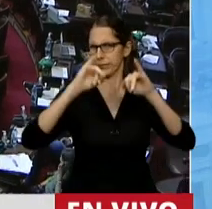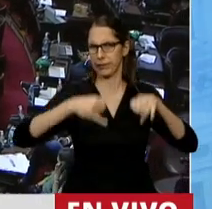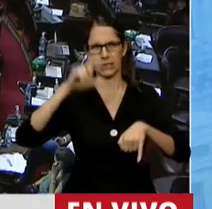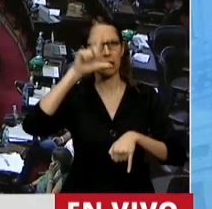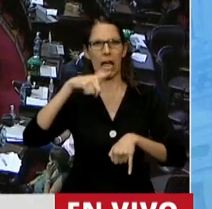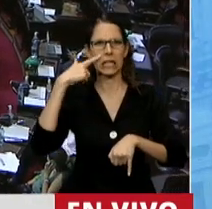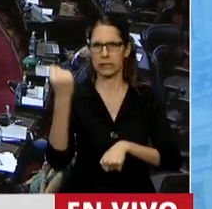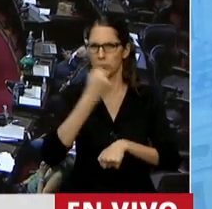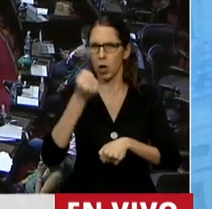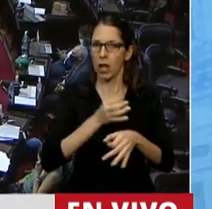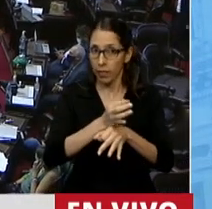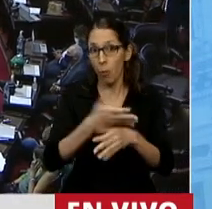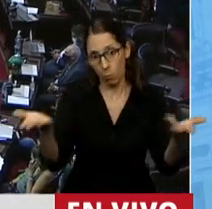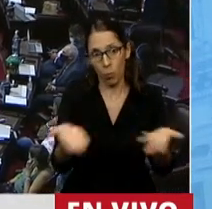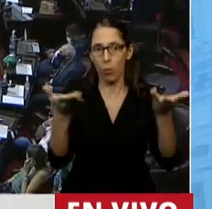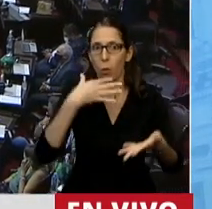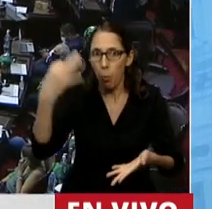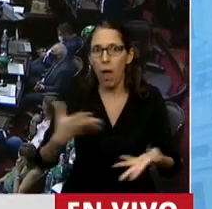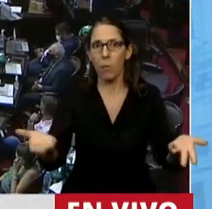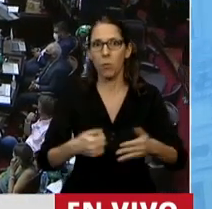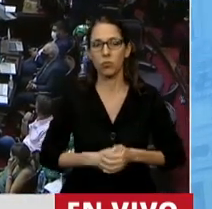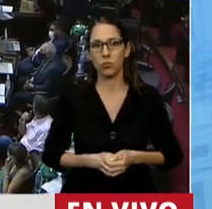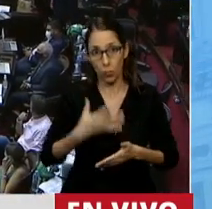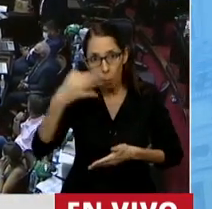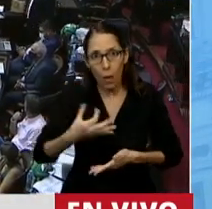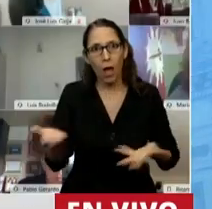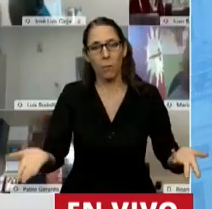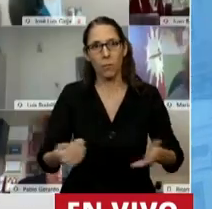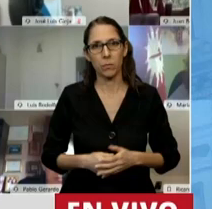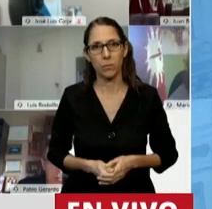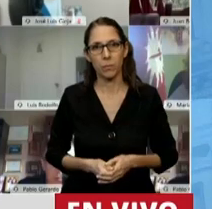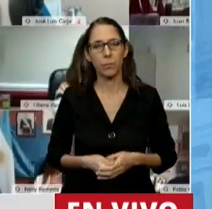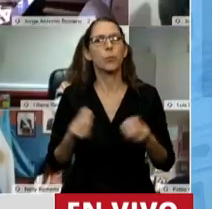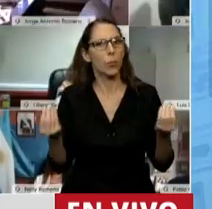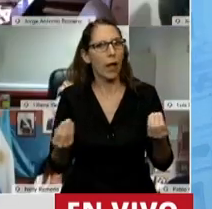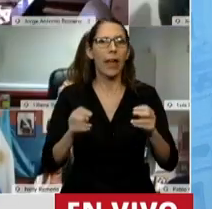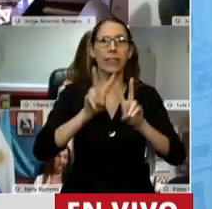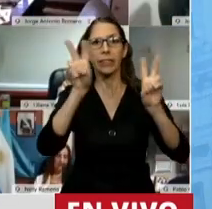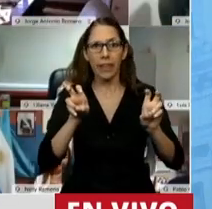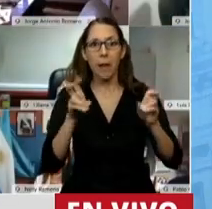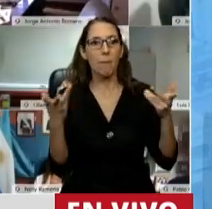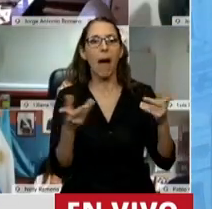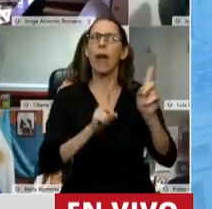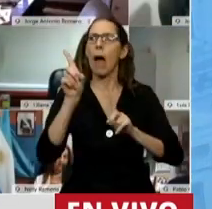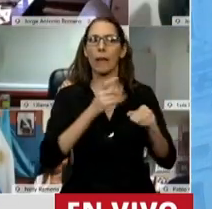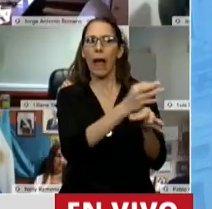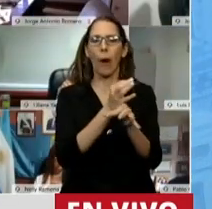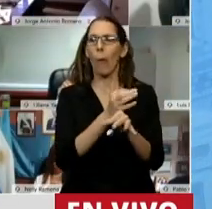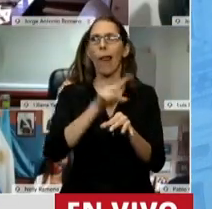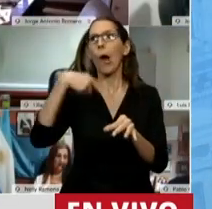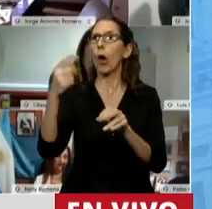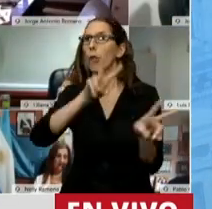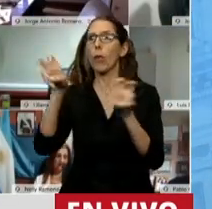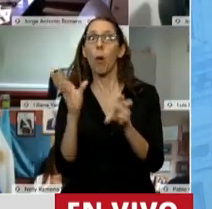ESI, pero implementémosla. Implementémosla claramente, porque hay temas que se han metido en las escuelas sin pedir permiso y me parece